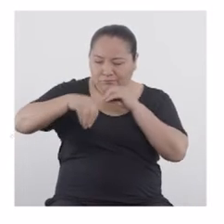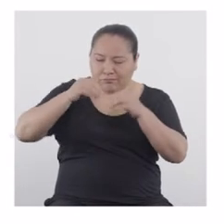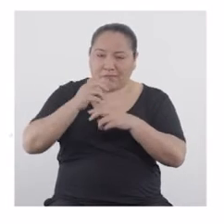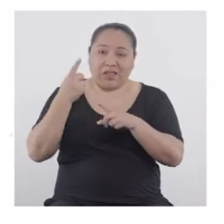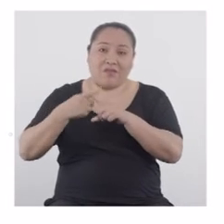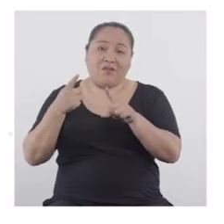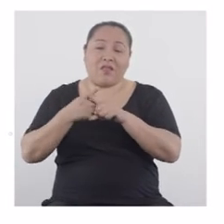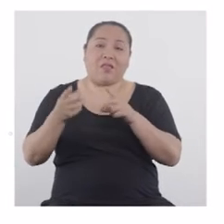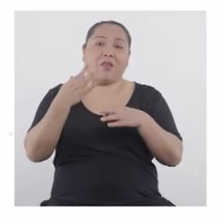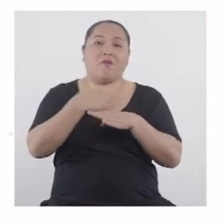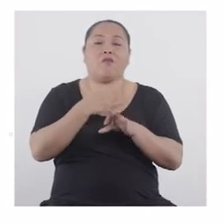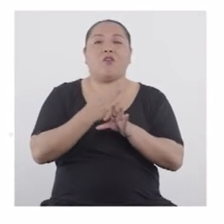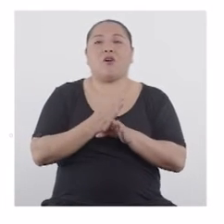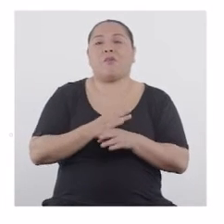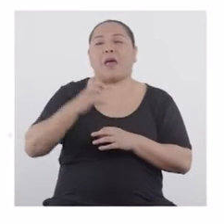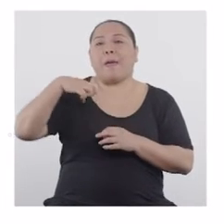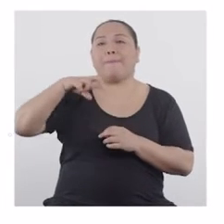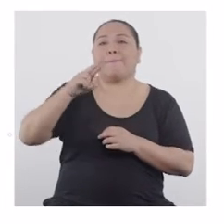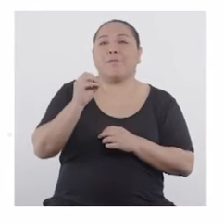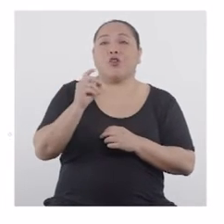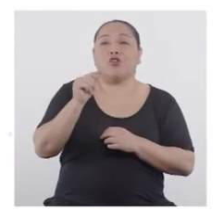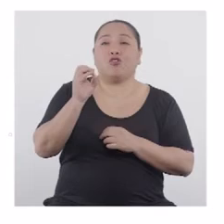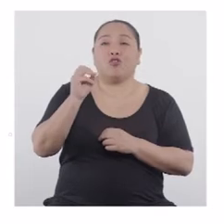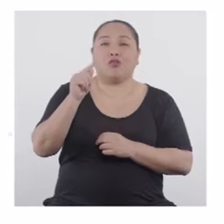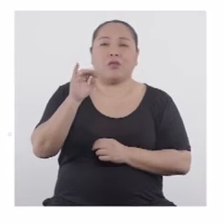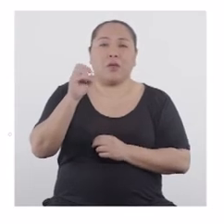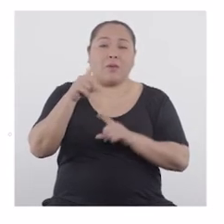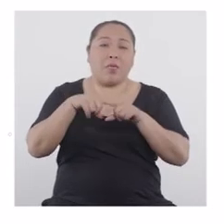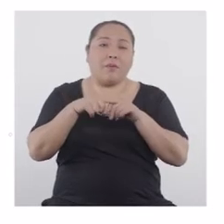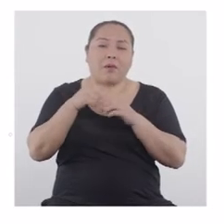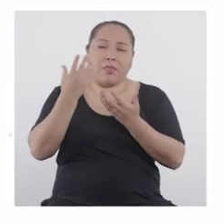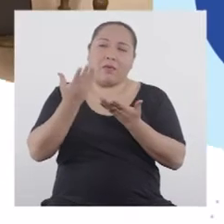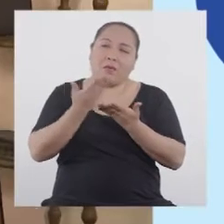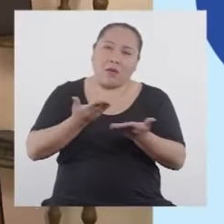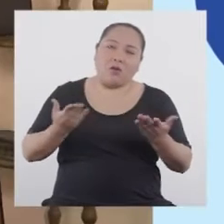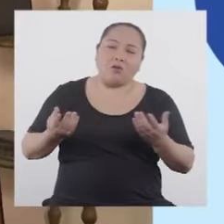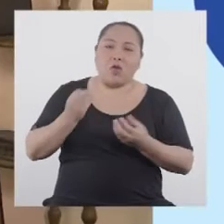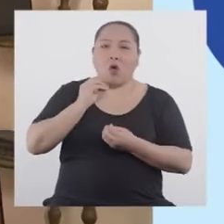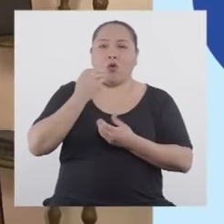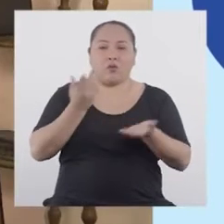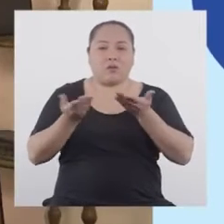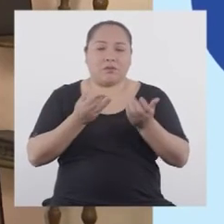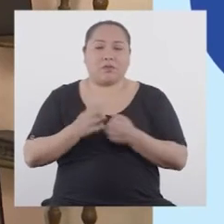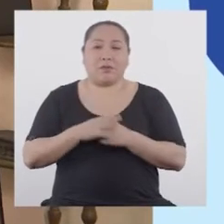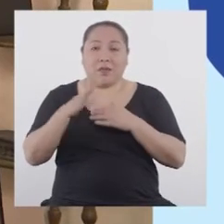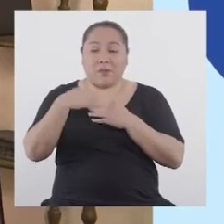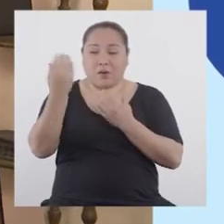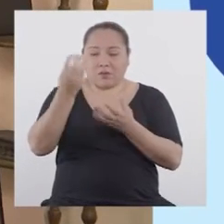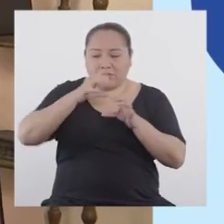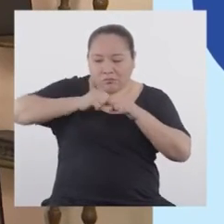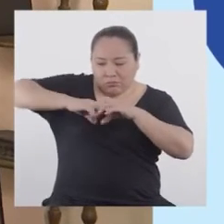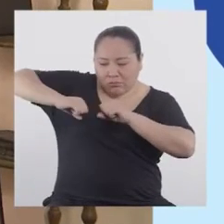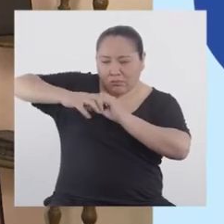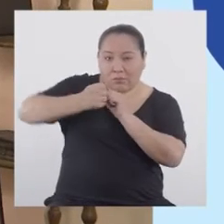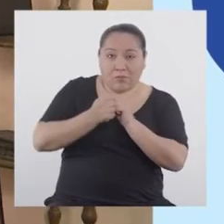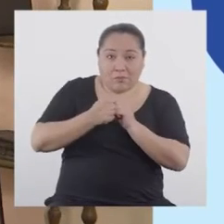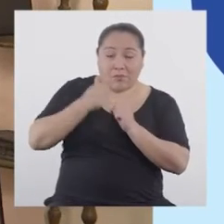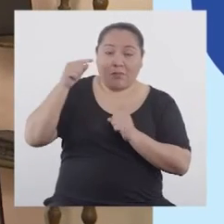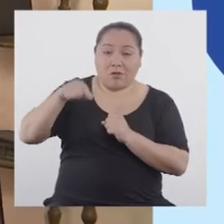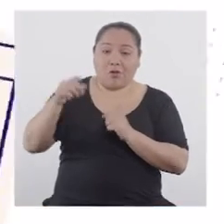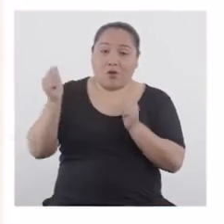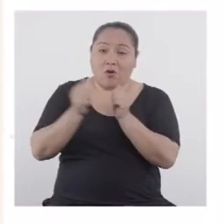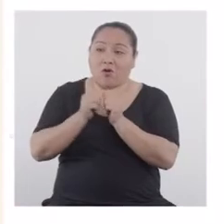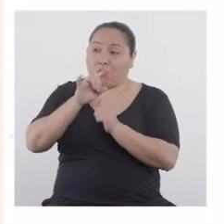que hay diferentes tipos de prototipos de acuerdo con el producto o servicio. Luego de tener el prototipo con los